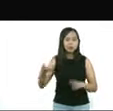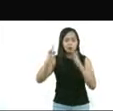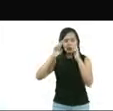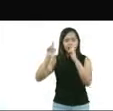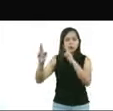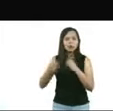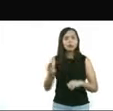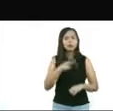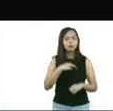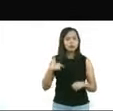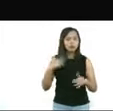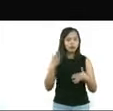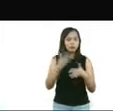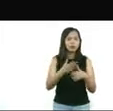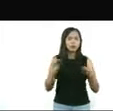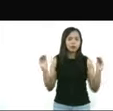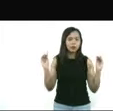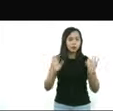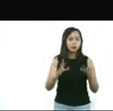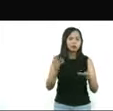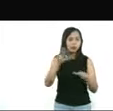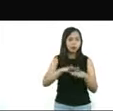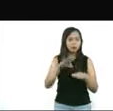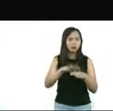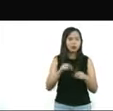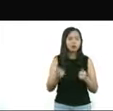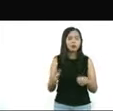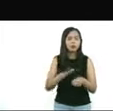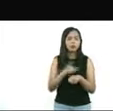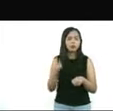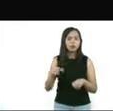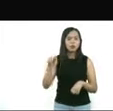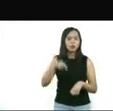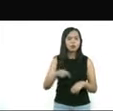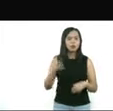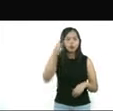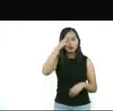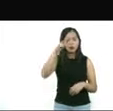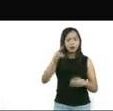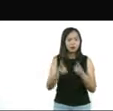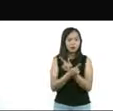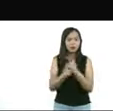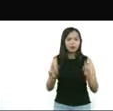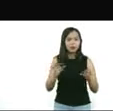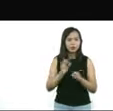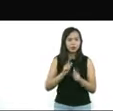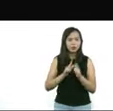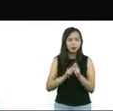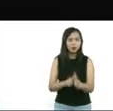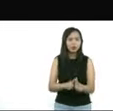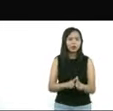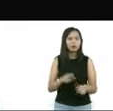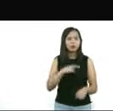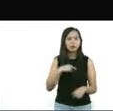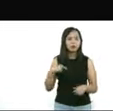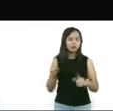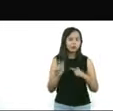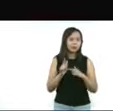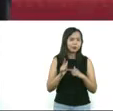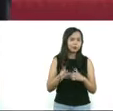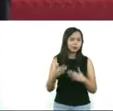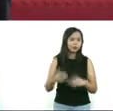voto en favor porque el proceso democrático en México continúe. Estamos echándole para